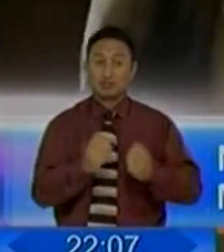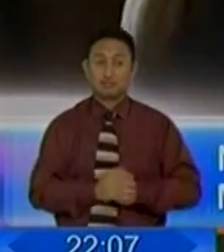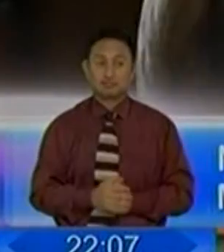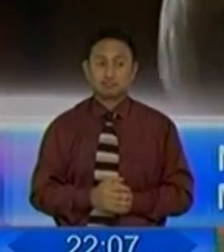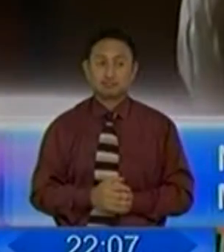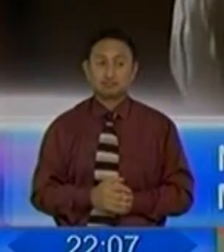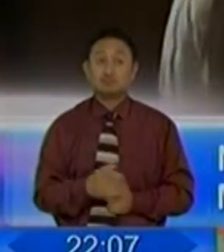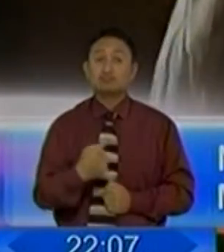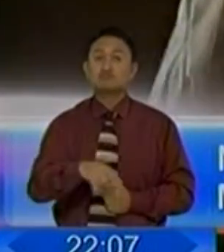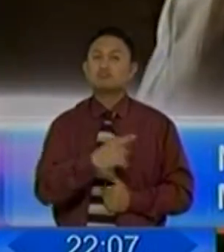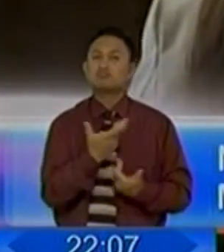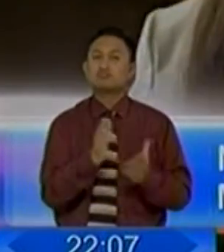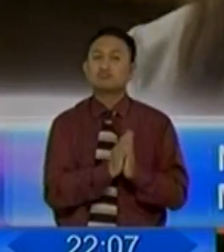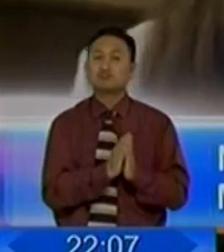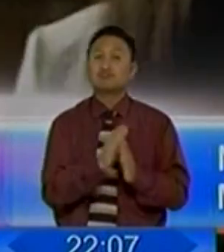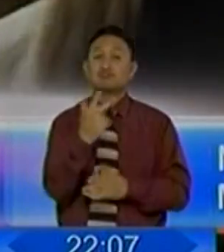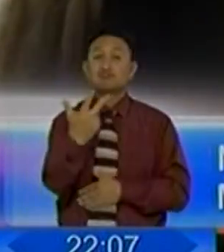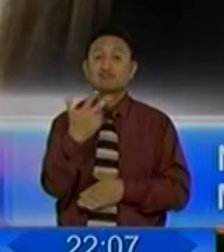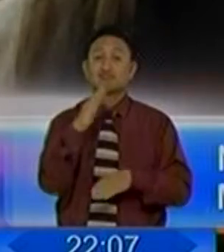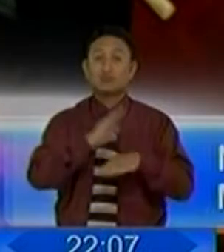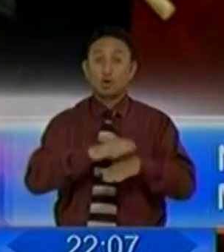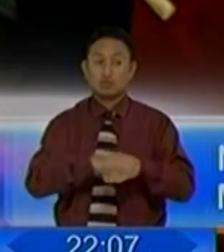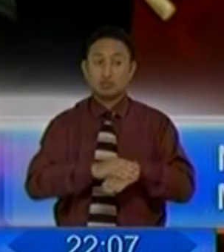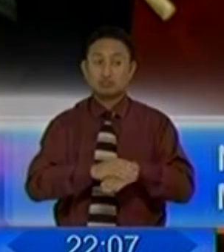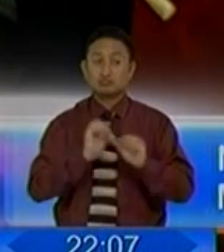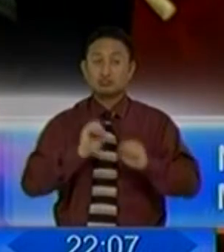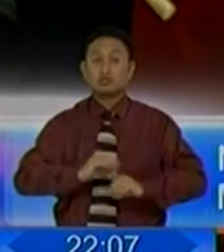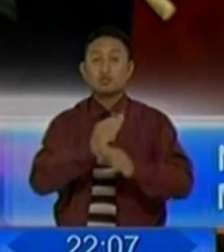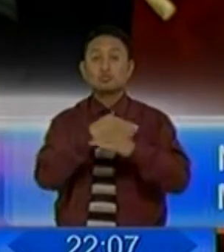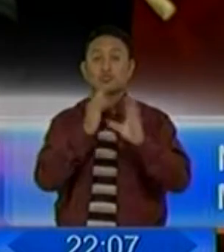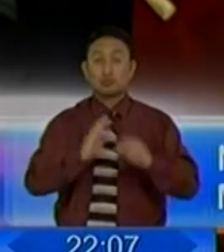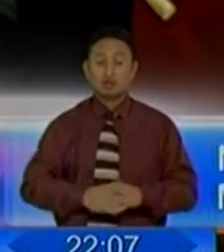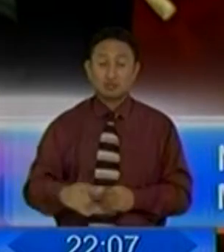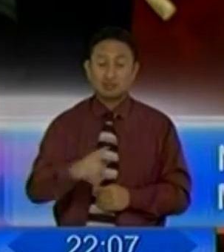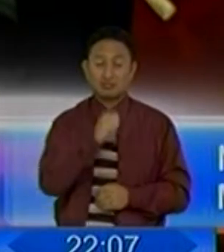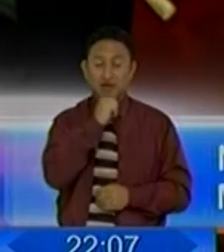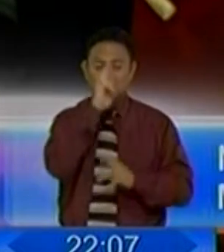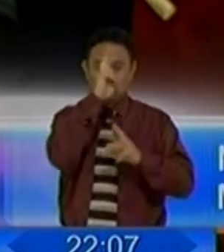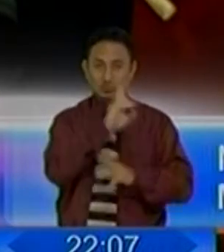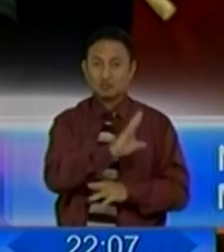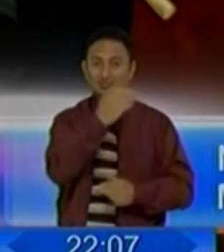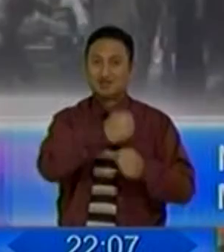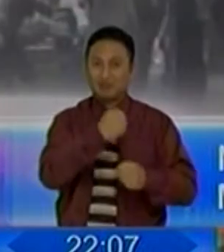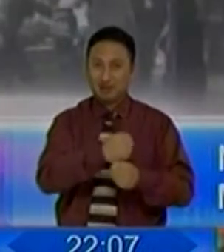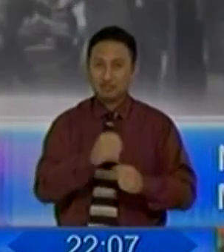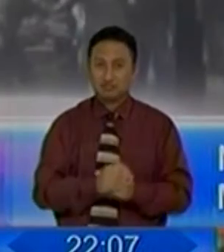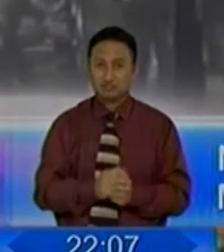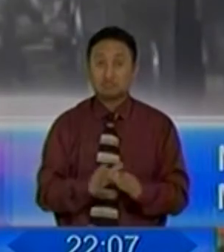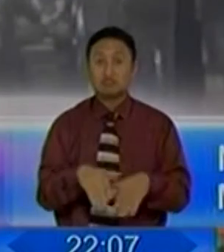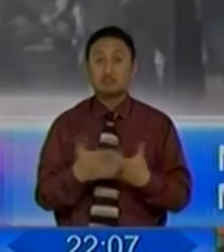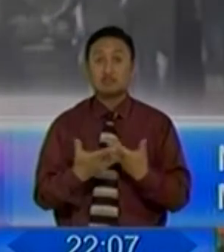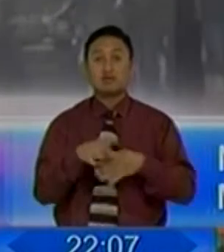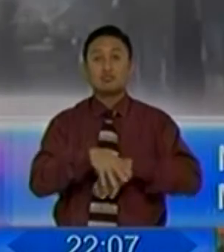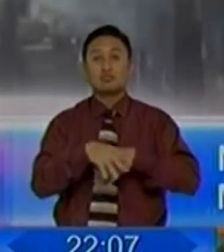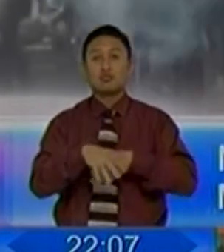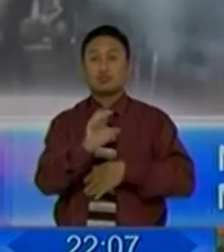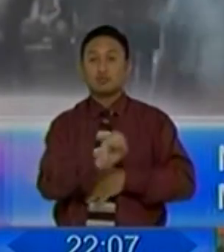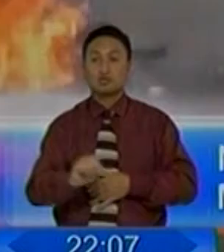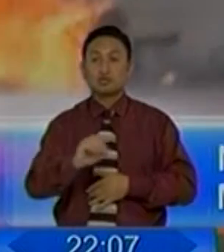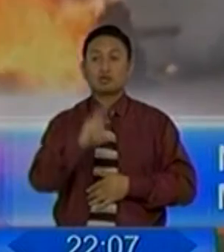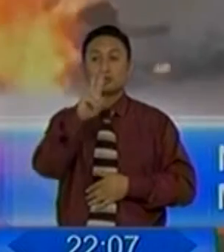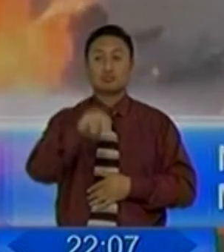Los solicitantes señalaron tres causales en las cuales la funcionaria habría incurrido en incumplimiento de funciones. Esto durante las protestas de octubre